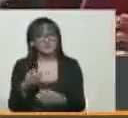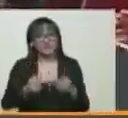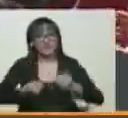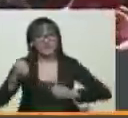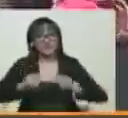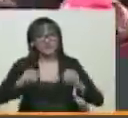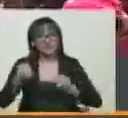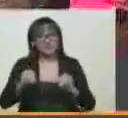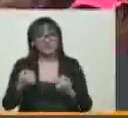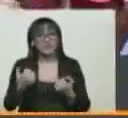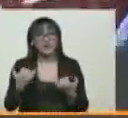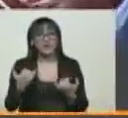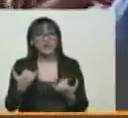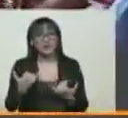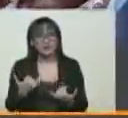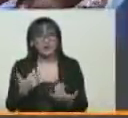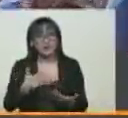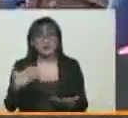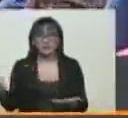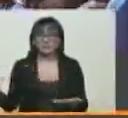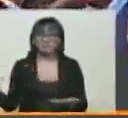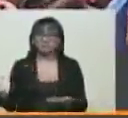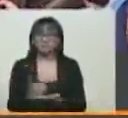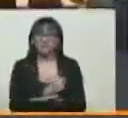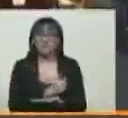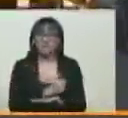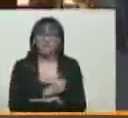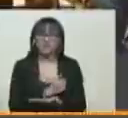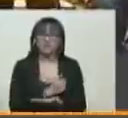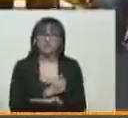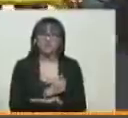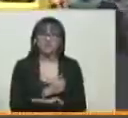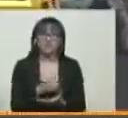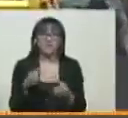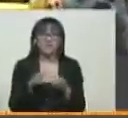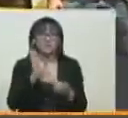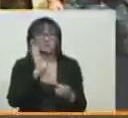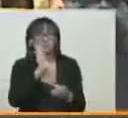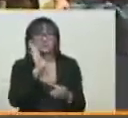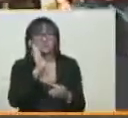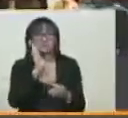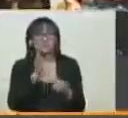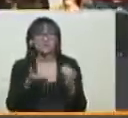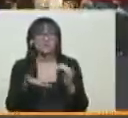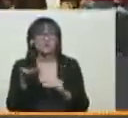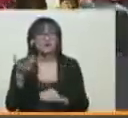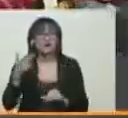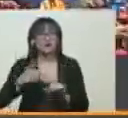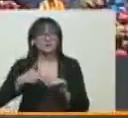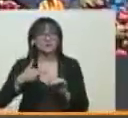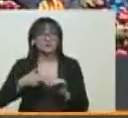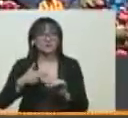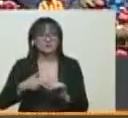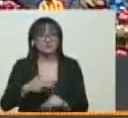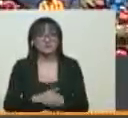Yo quiero darle un golpe fenomenal a las mafias de la gasolina.